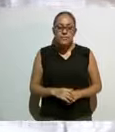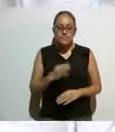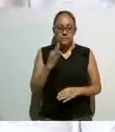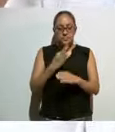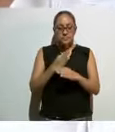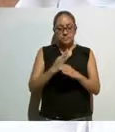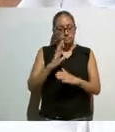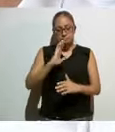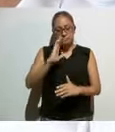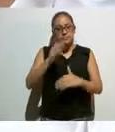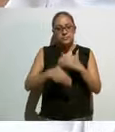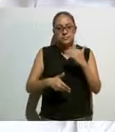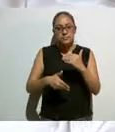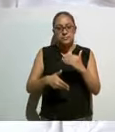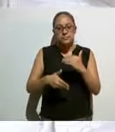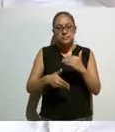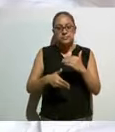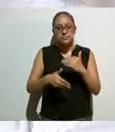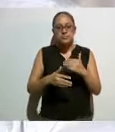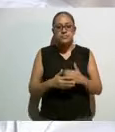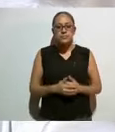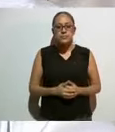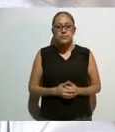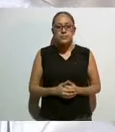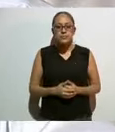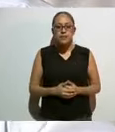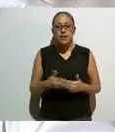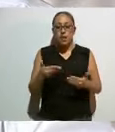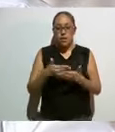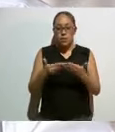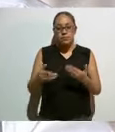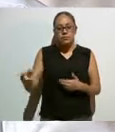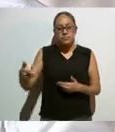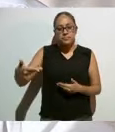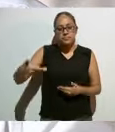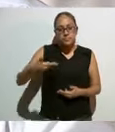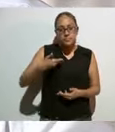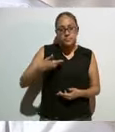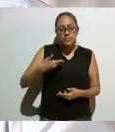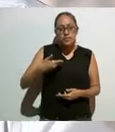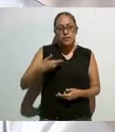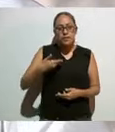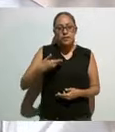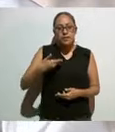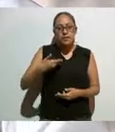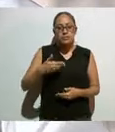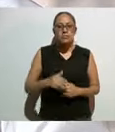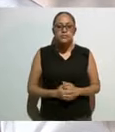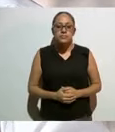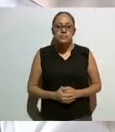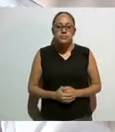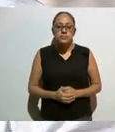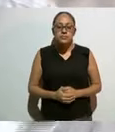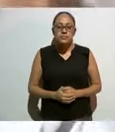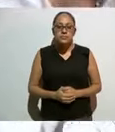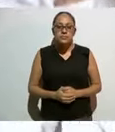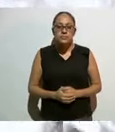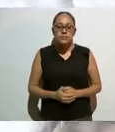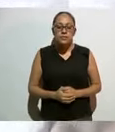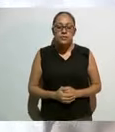terminó esta etapa y nos ha pedido que lo relevemos,